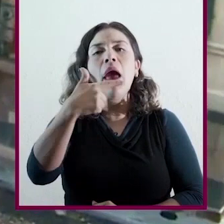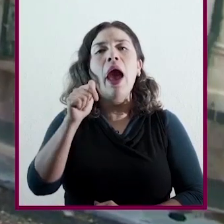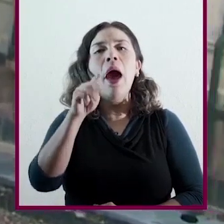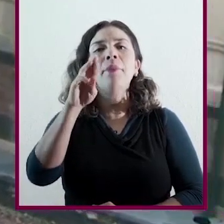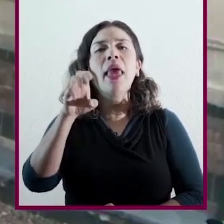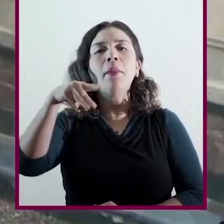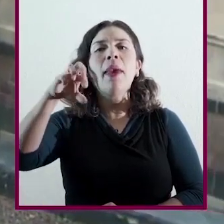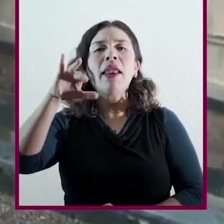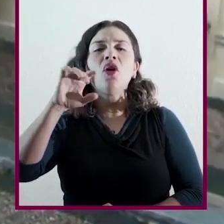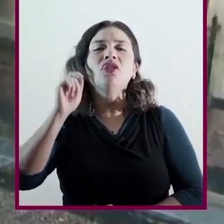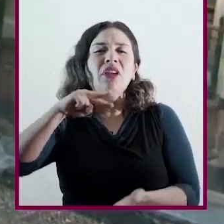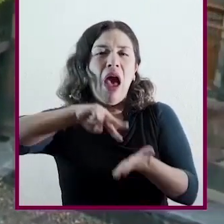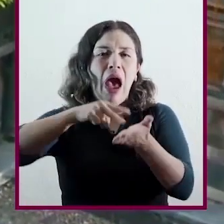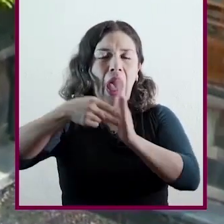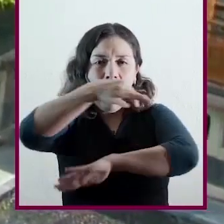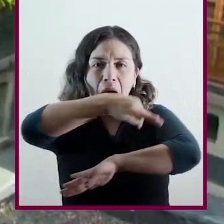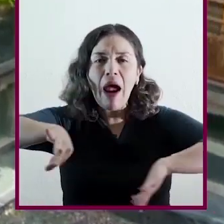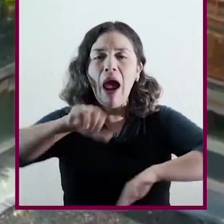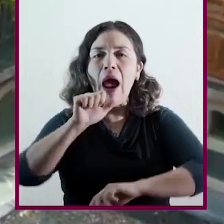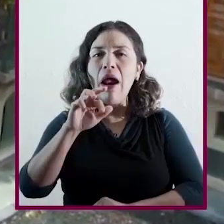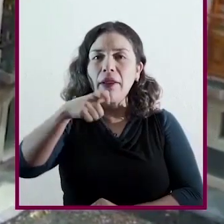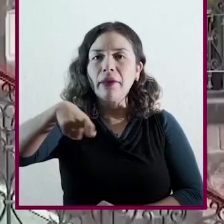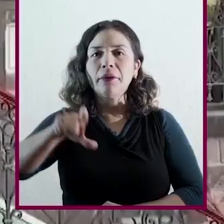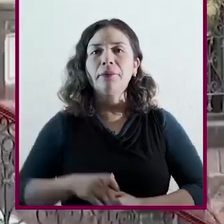arquitecto Gabriel Mérigo.